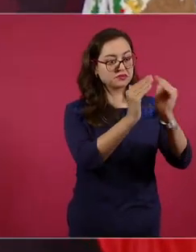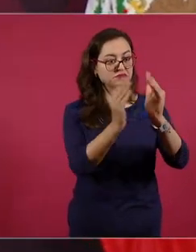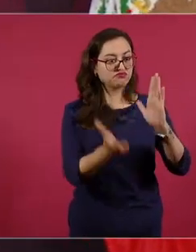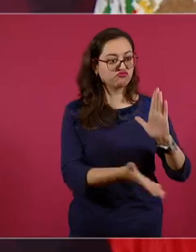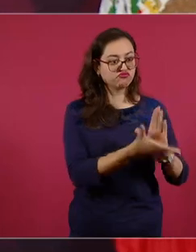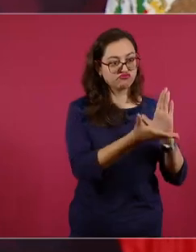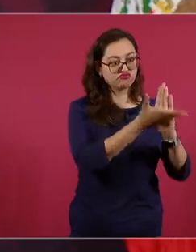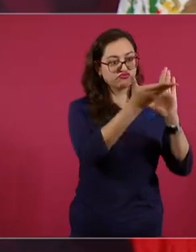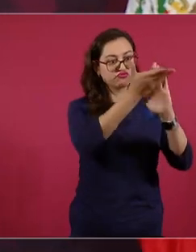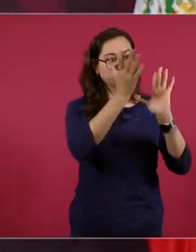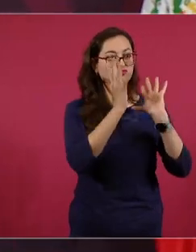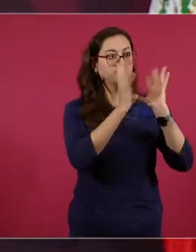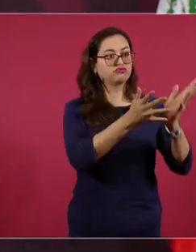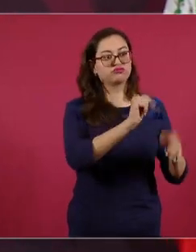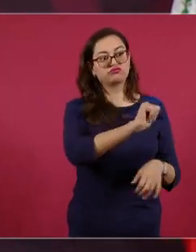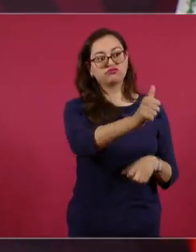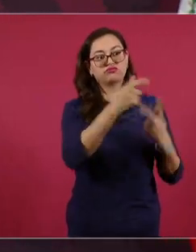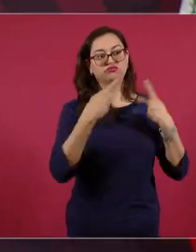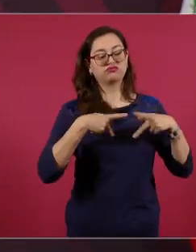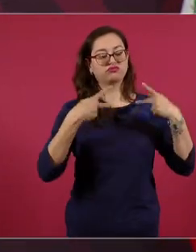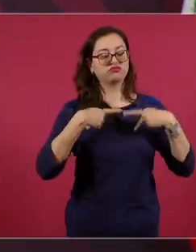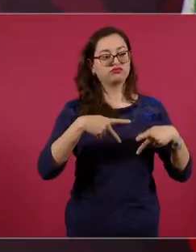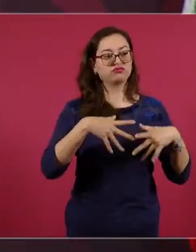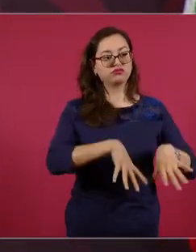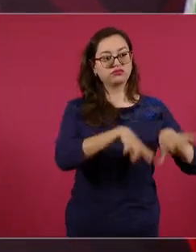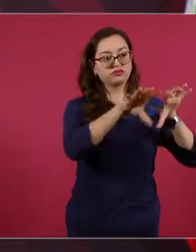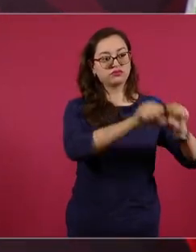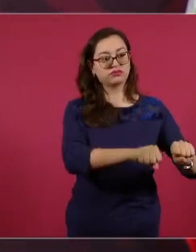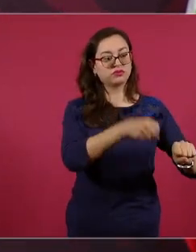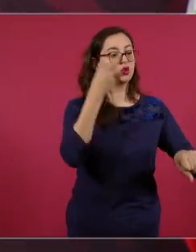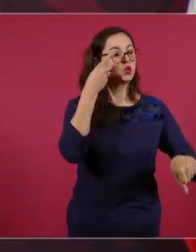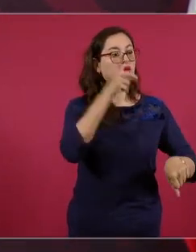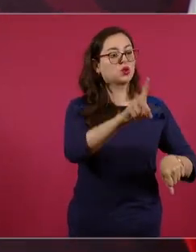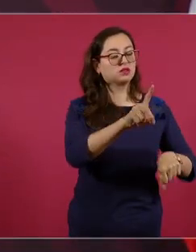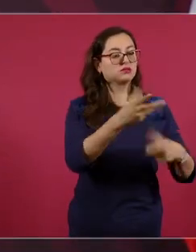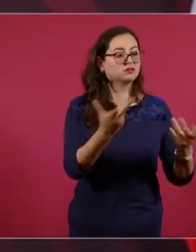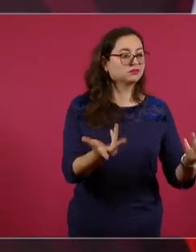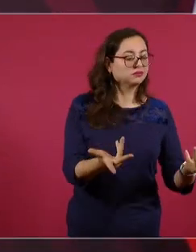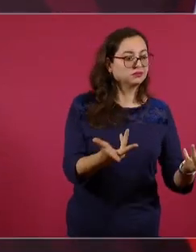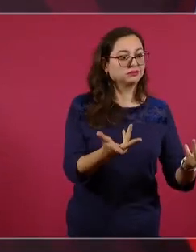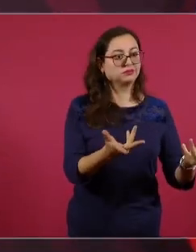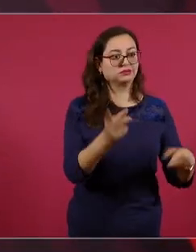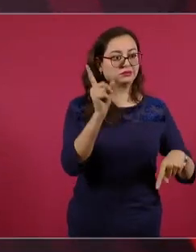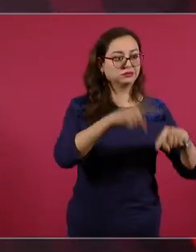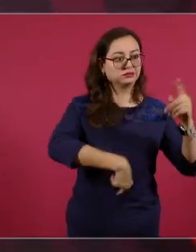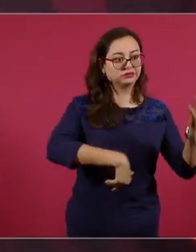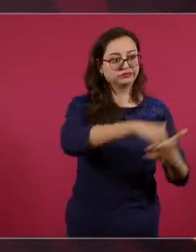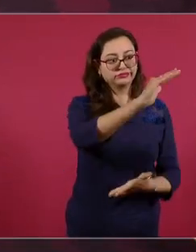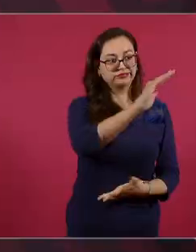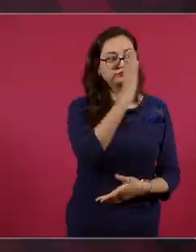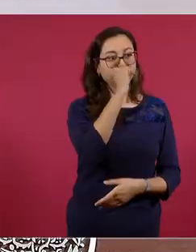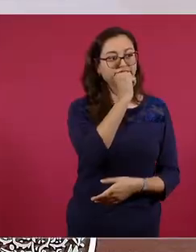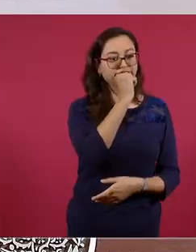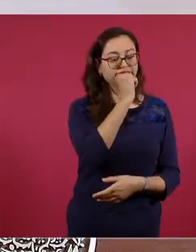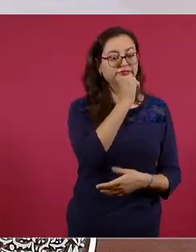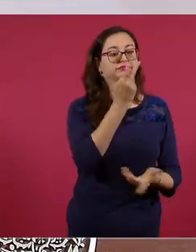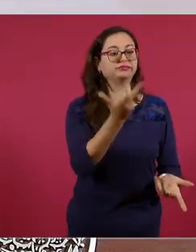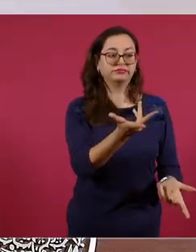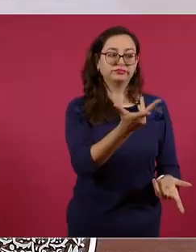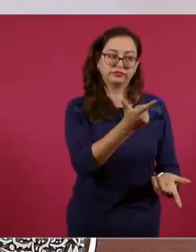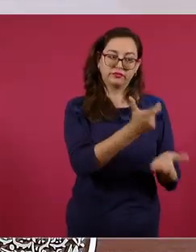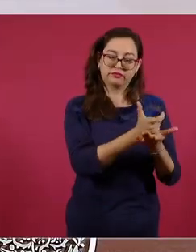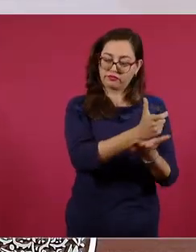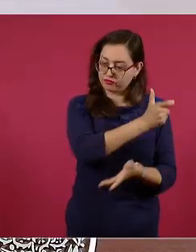ya las tierras están ocupadas, lo que hay que hacer es regularizar y pagar